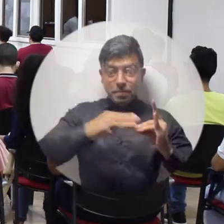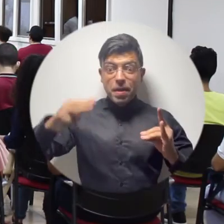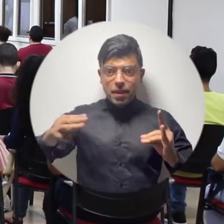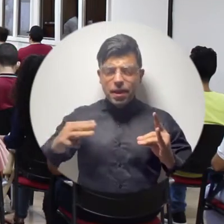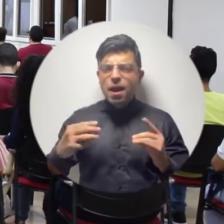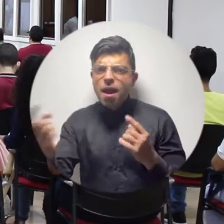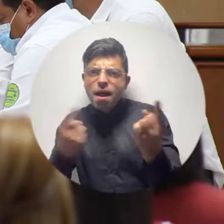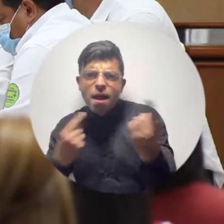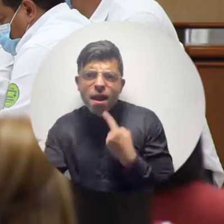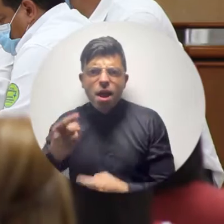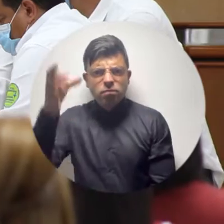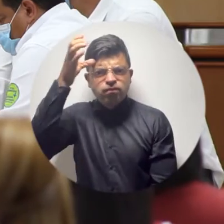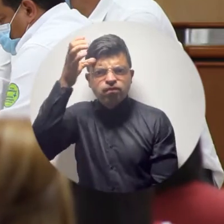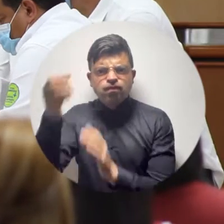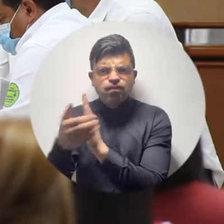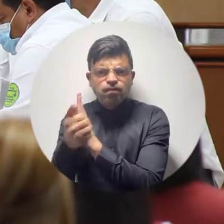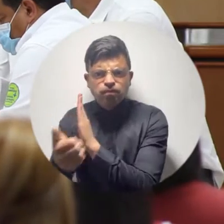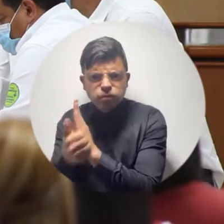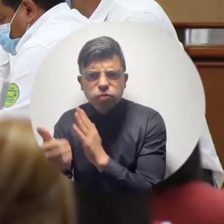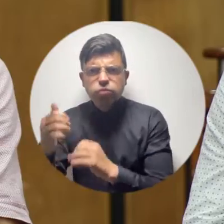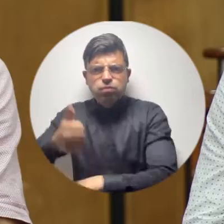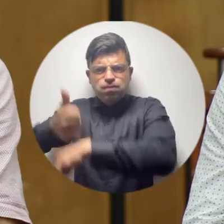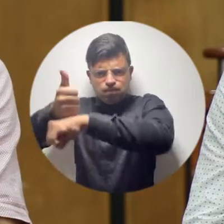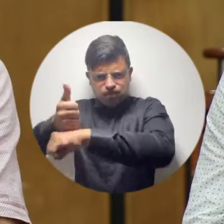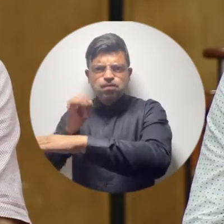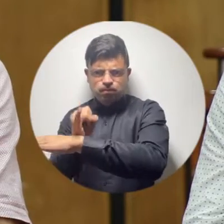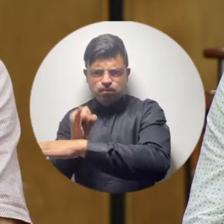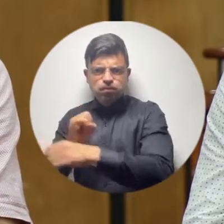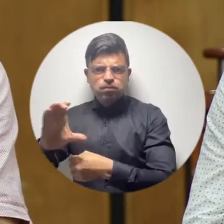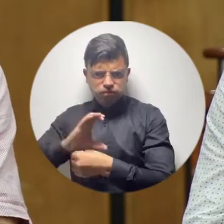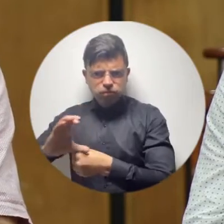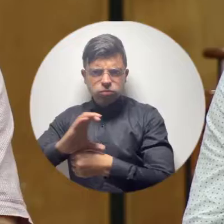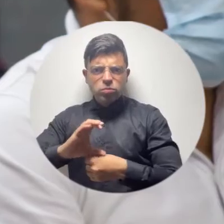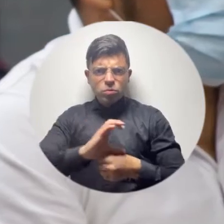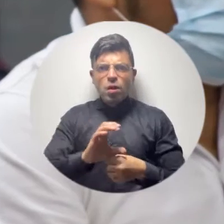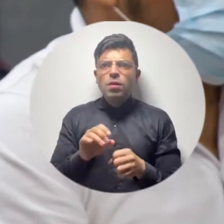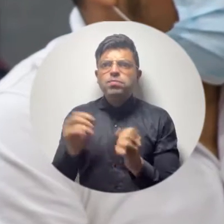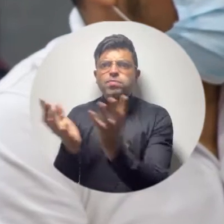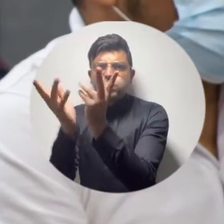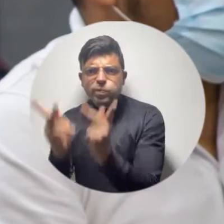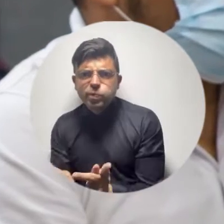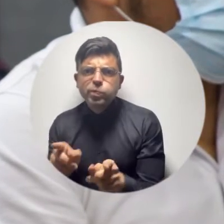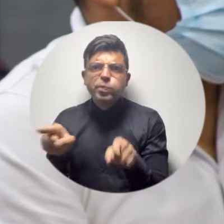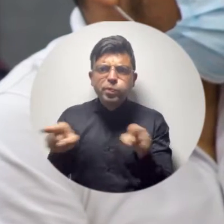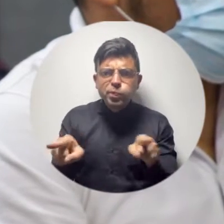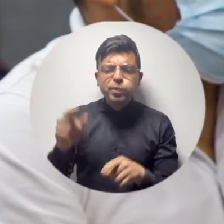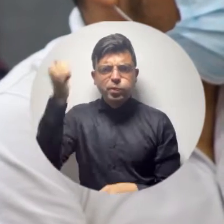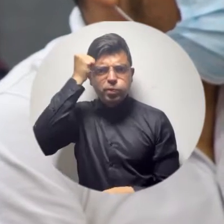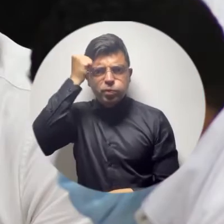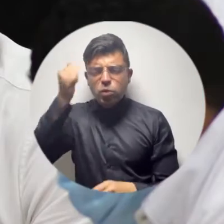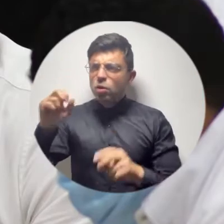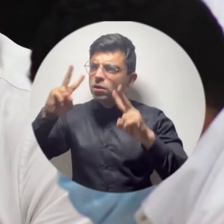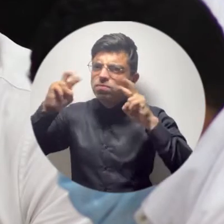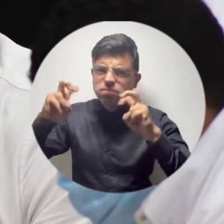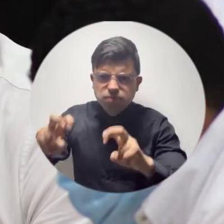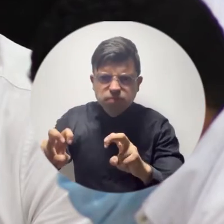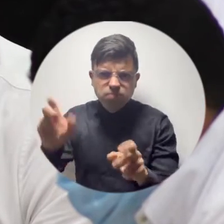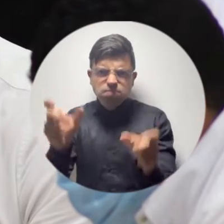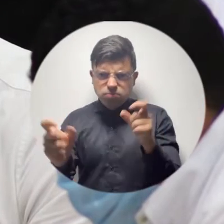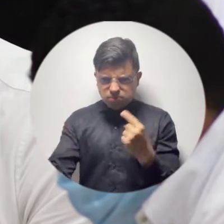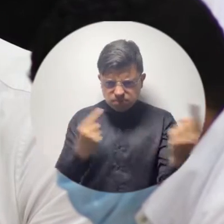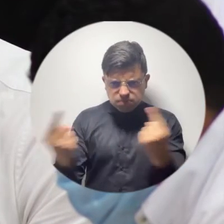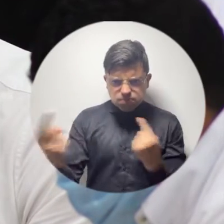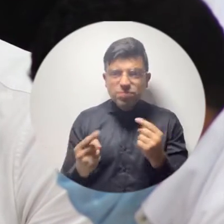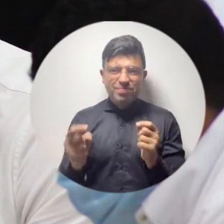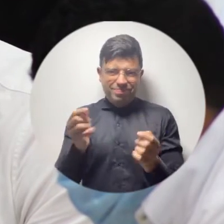La Universidad del Magdalena reunió a expertos, directivos de instituciones de la ciudad, estudiantes, docentes e investigadores del programa de